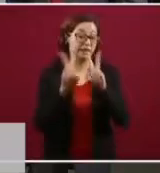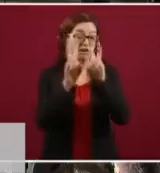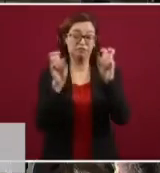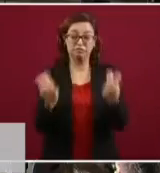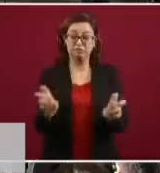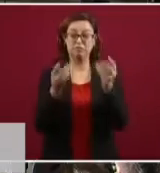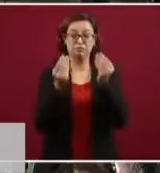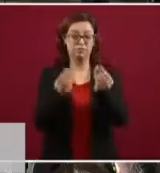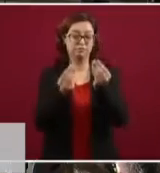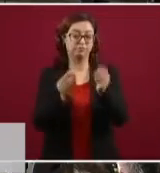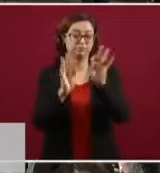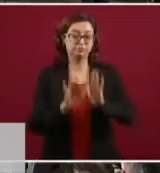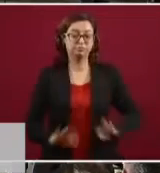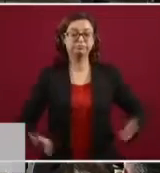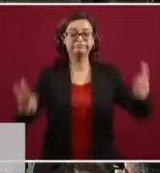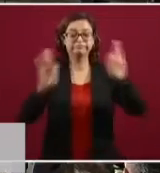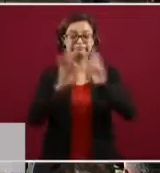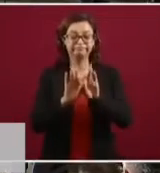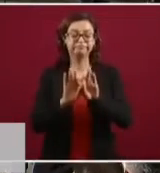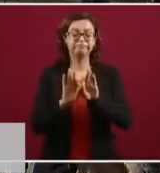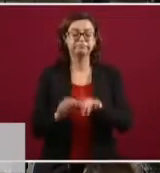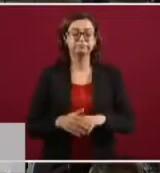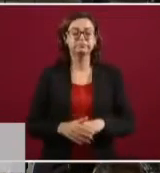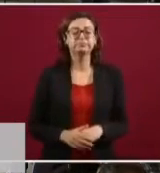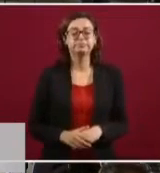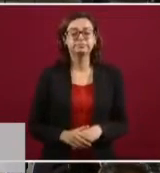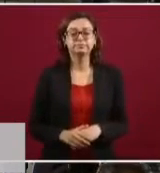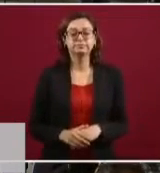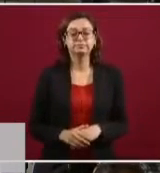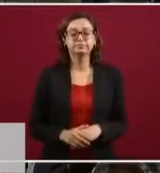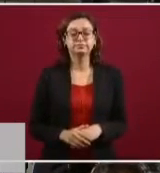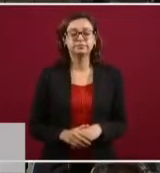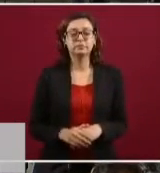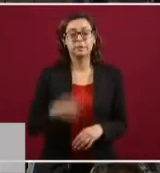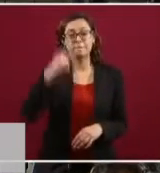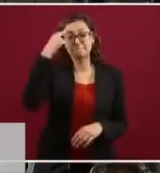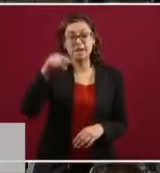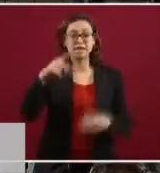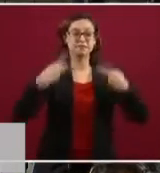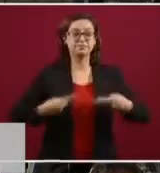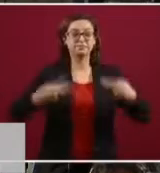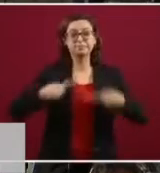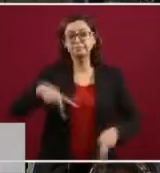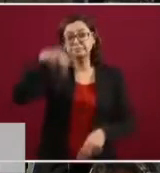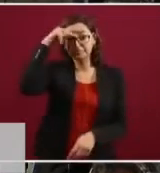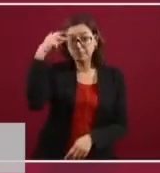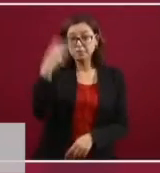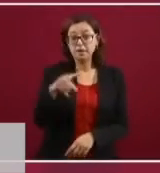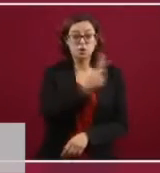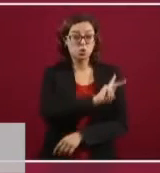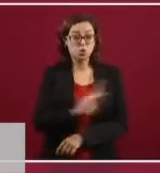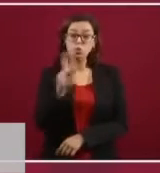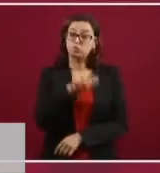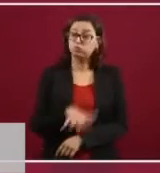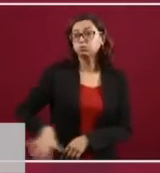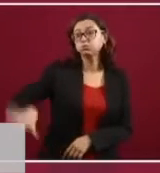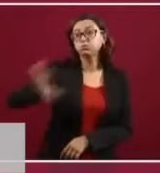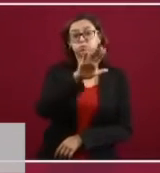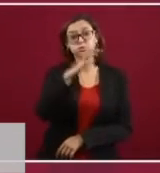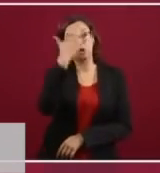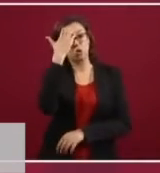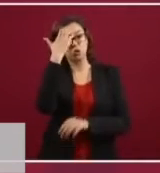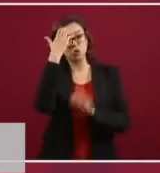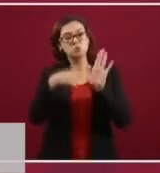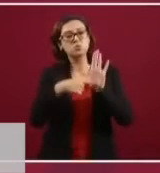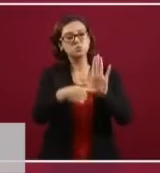la semana con el informe de seguridad pública con la finalidad de dar a conocer las acciones para garantizar la paz y la tranquilidad en el país.